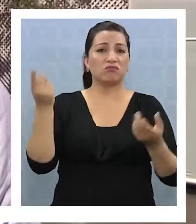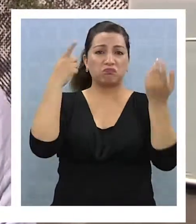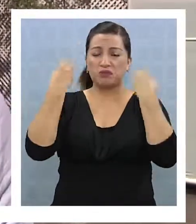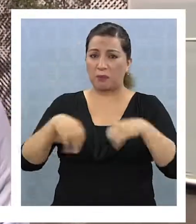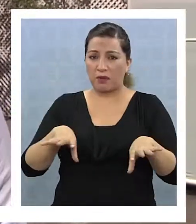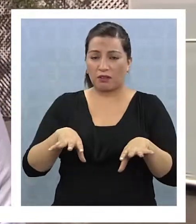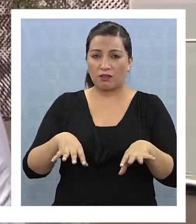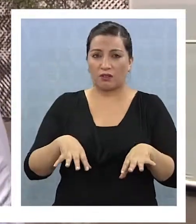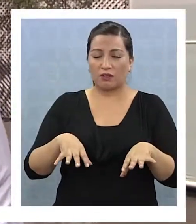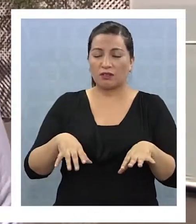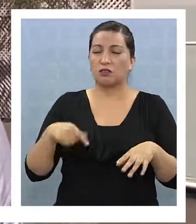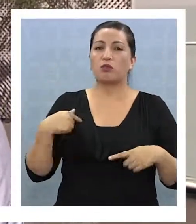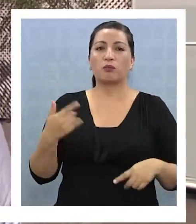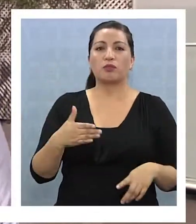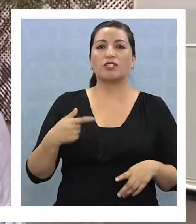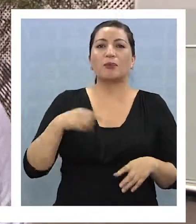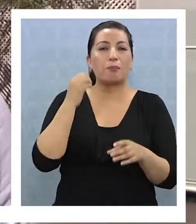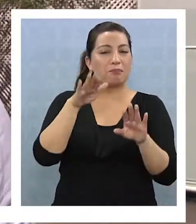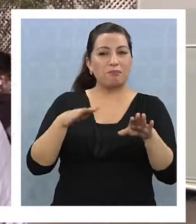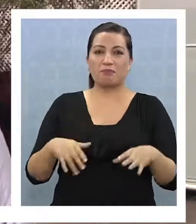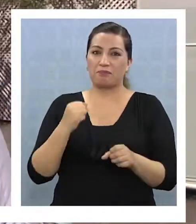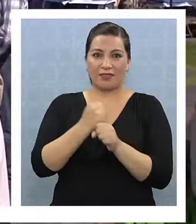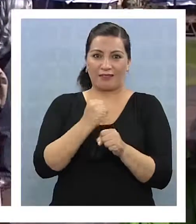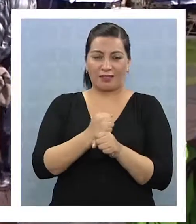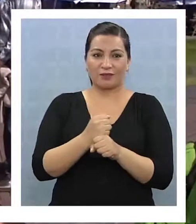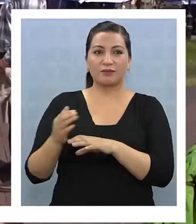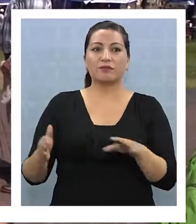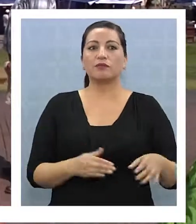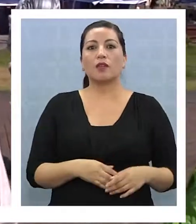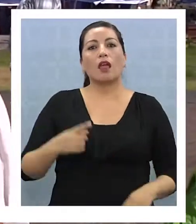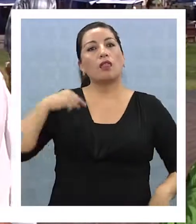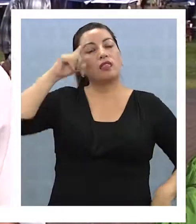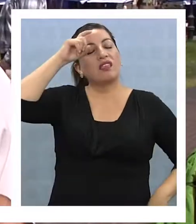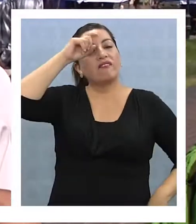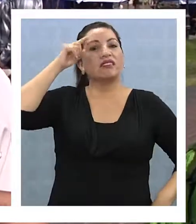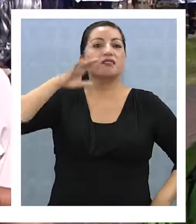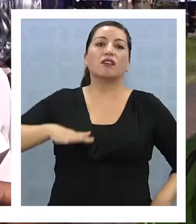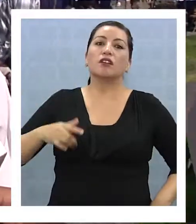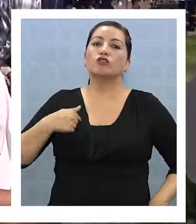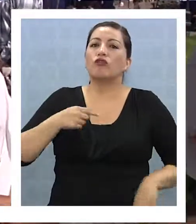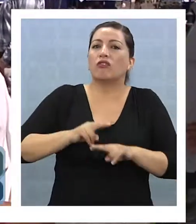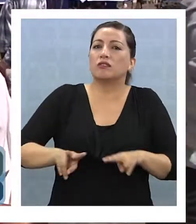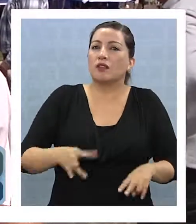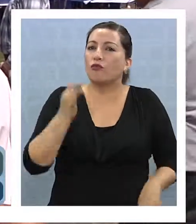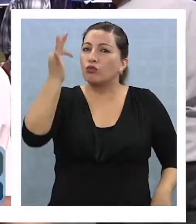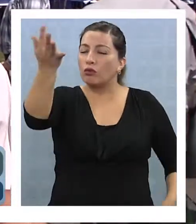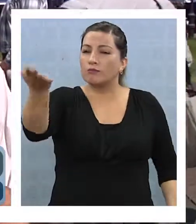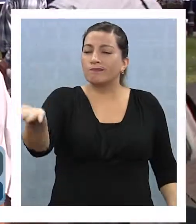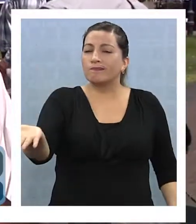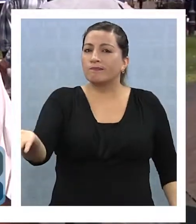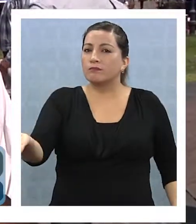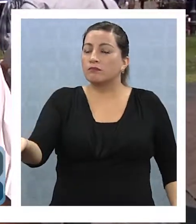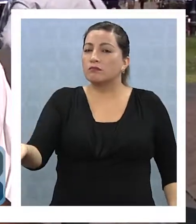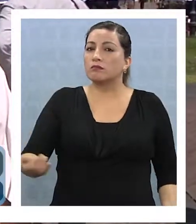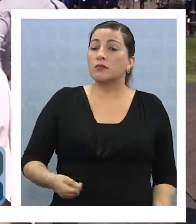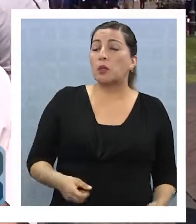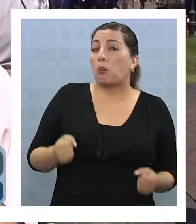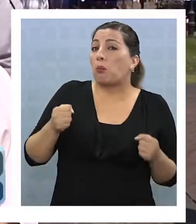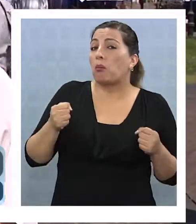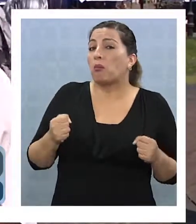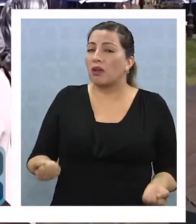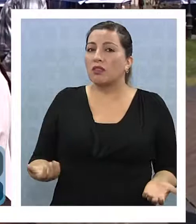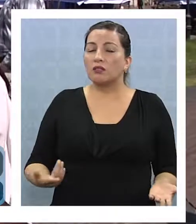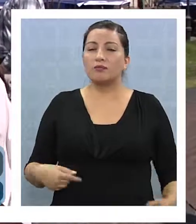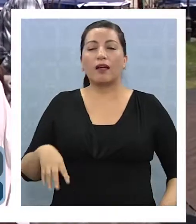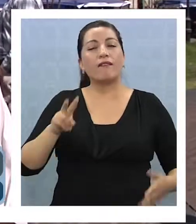todas las acciones sociales y políticas que vengo realizando de hace más de 30 años. ¿Difícil saberlo? ¿Difícil saber lo que voy a hacer? Puede ser, puede ser.